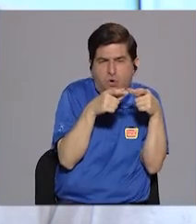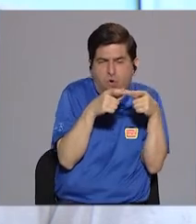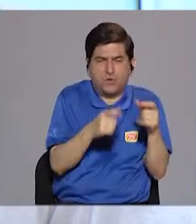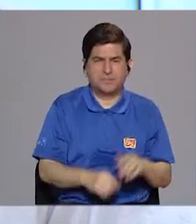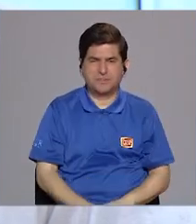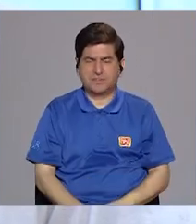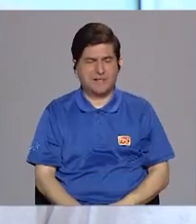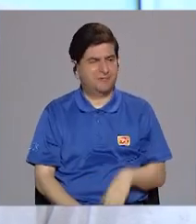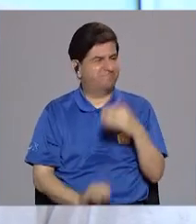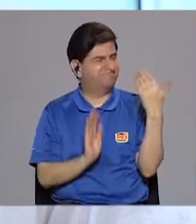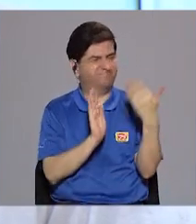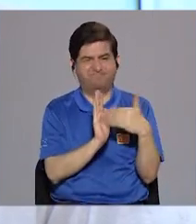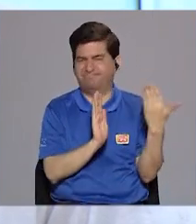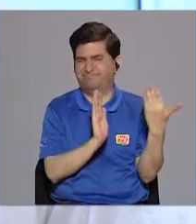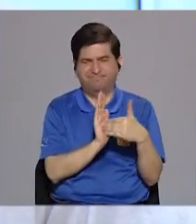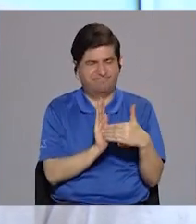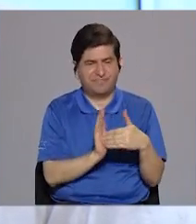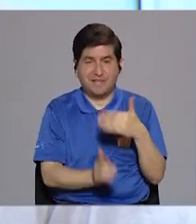hacemos un mal daño, ¿no?